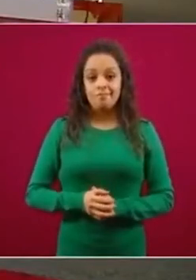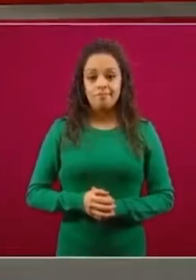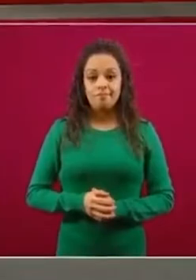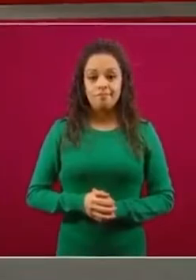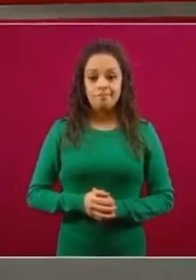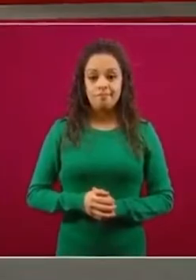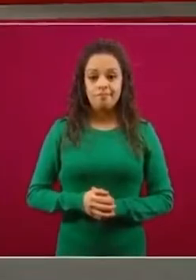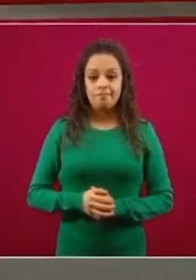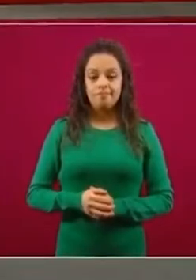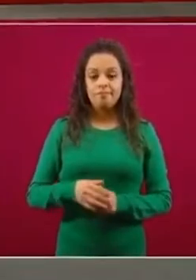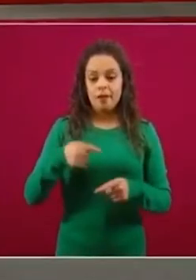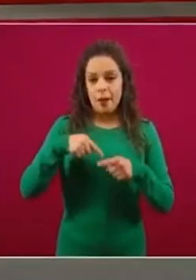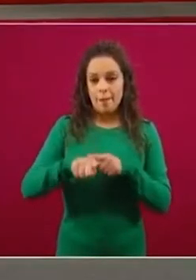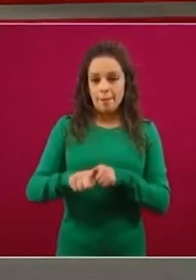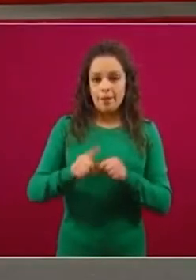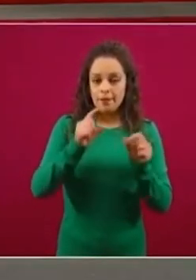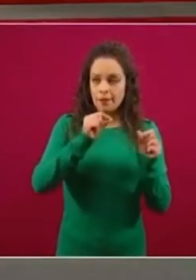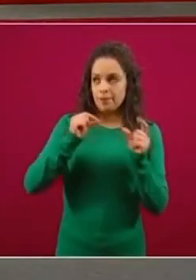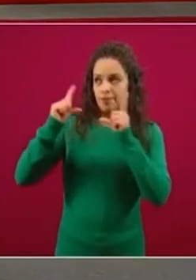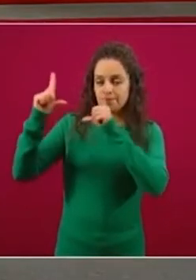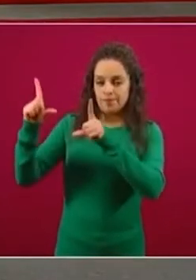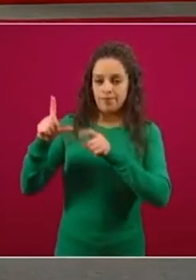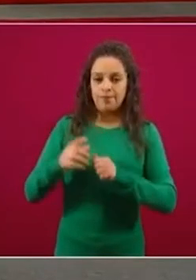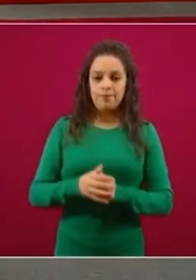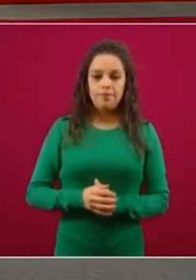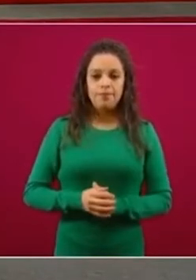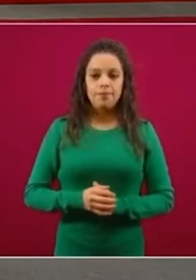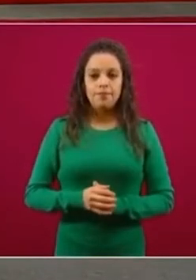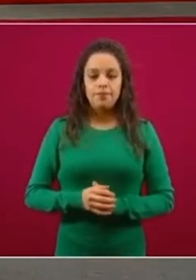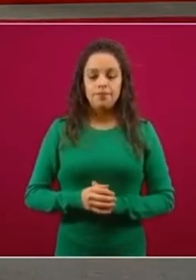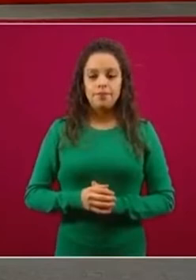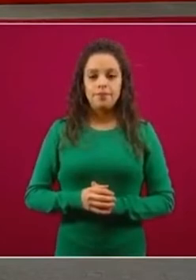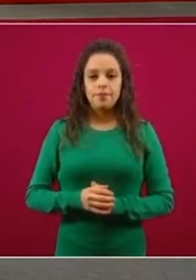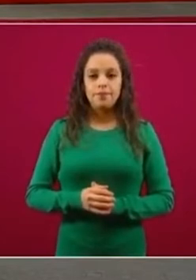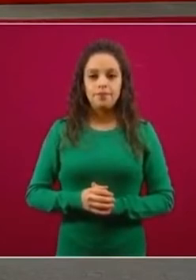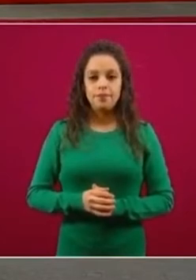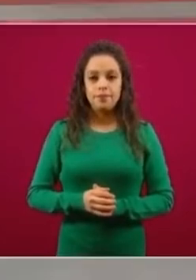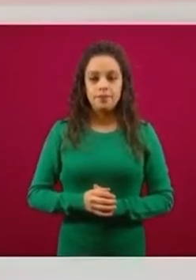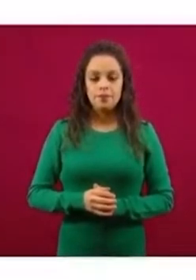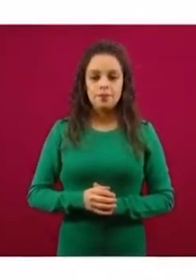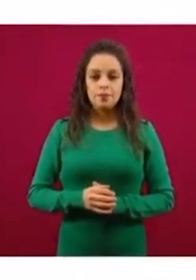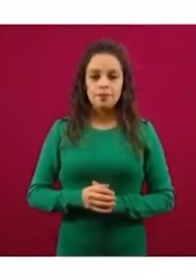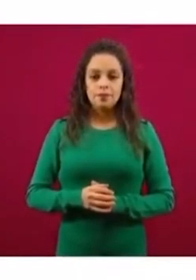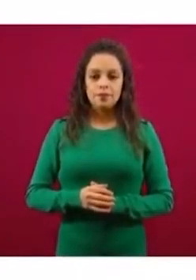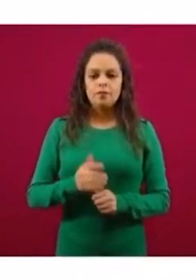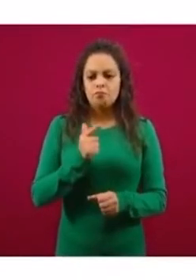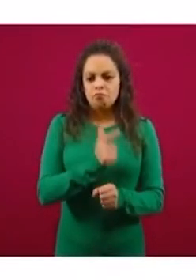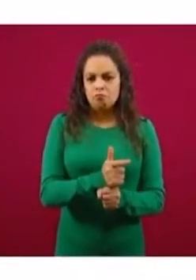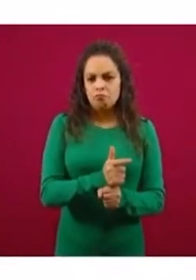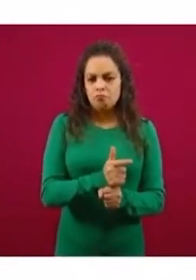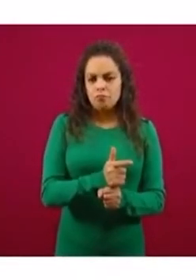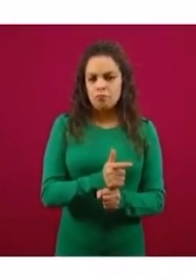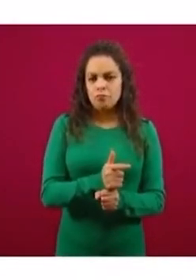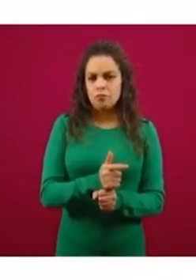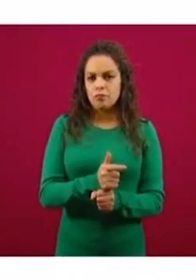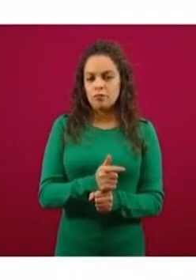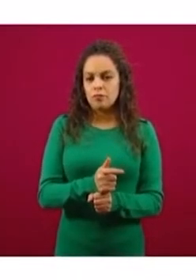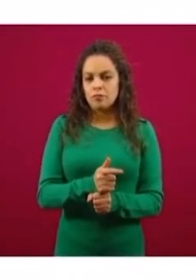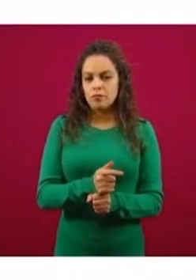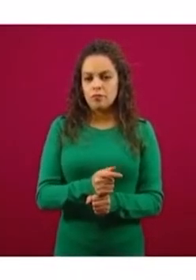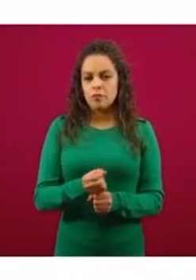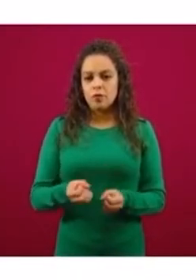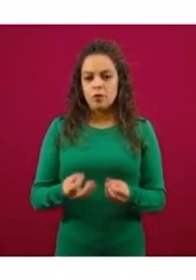Les decía, nosotros iniciamos con este reporte de la identificación de los que van a recibir